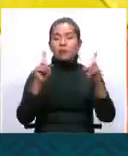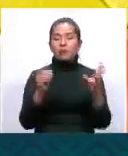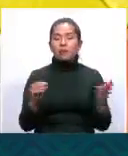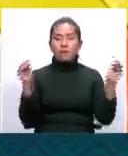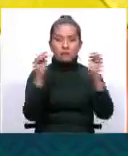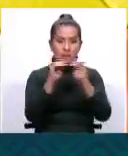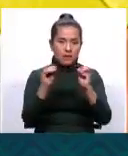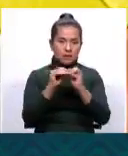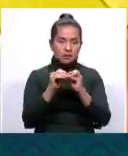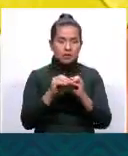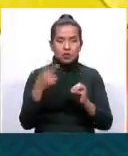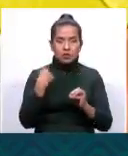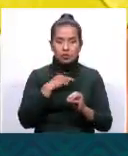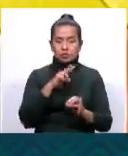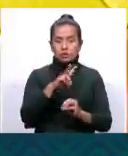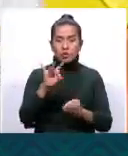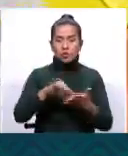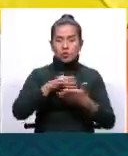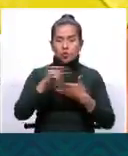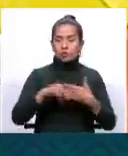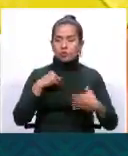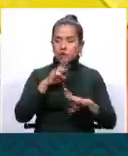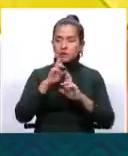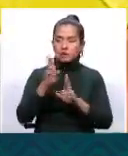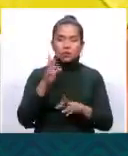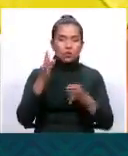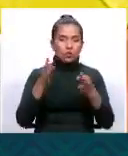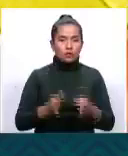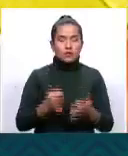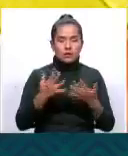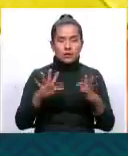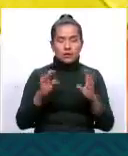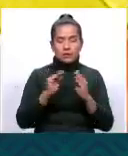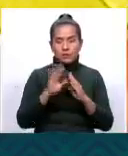además de que hemos dado la respuesta oficial como gobierno nacional,